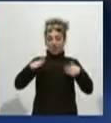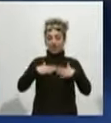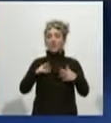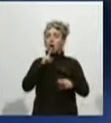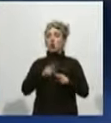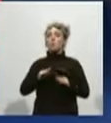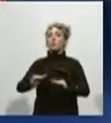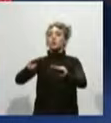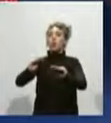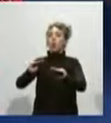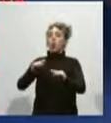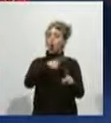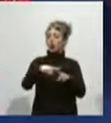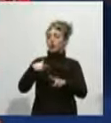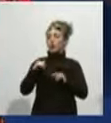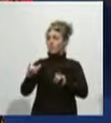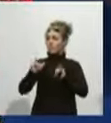sufran con lo que yo gozo.